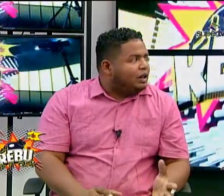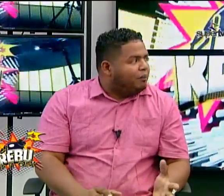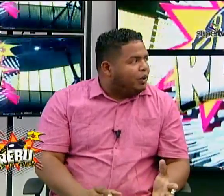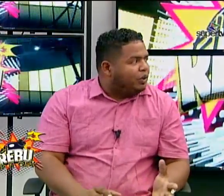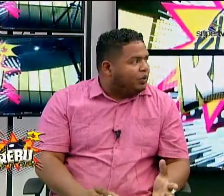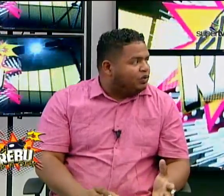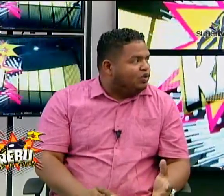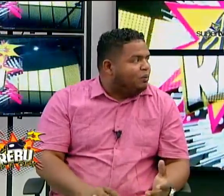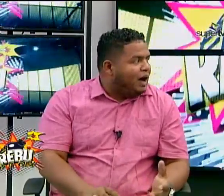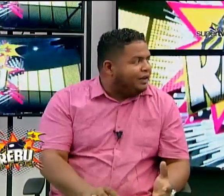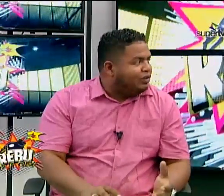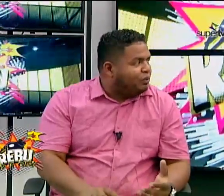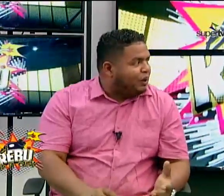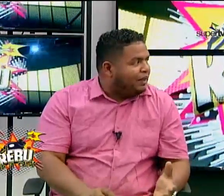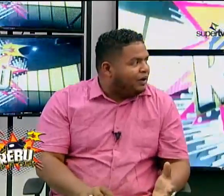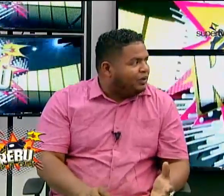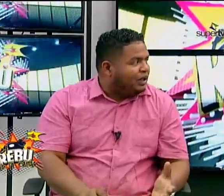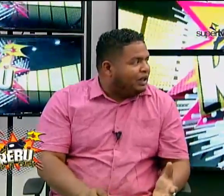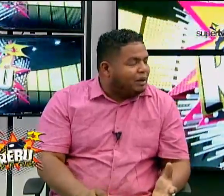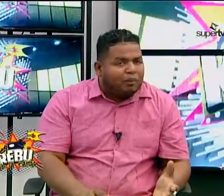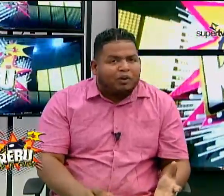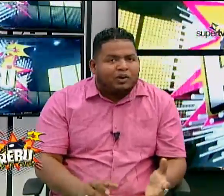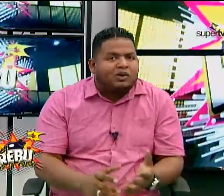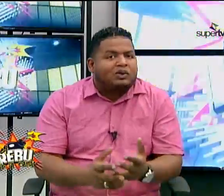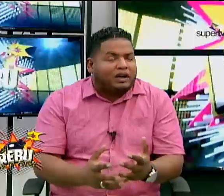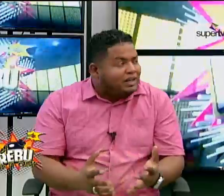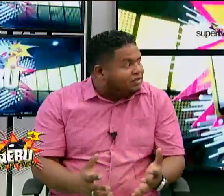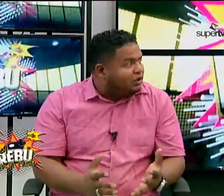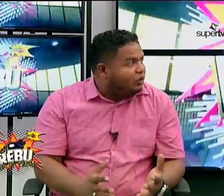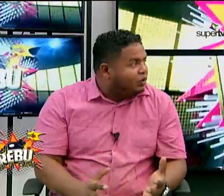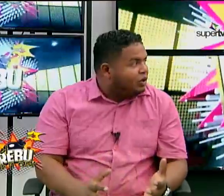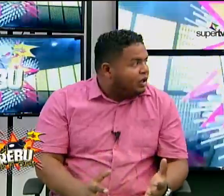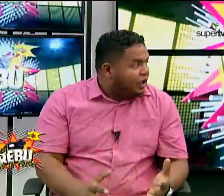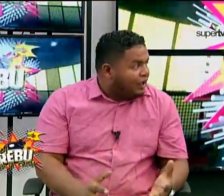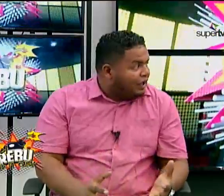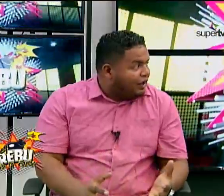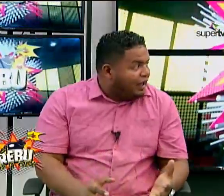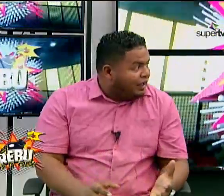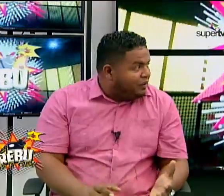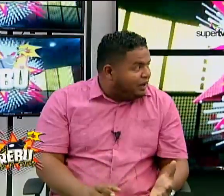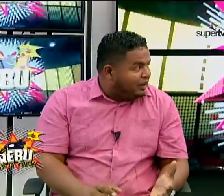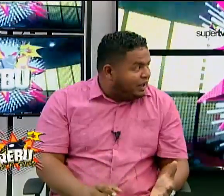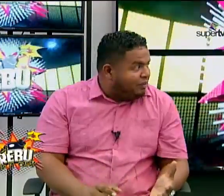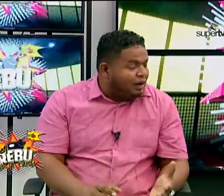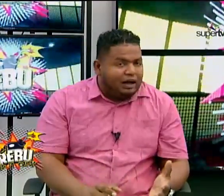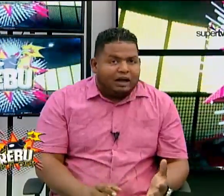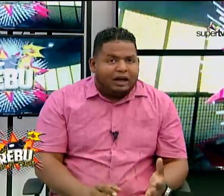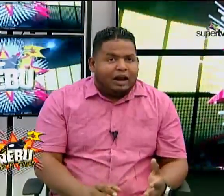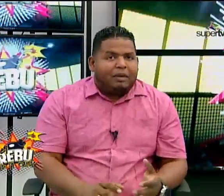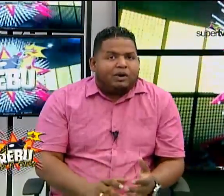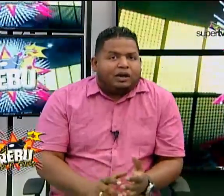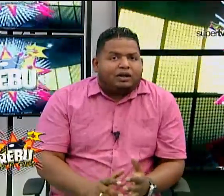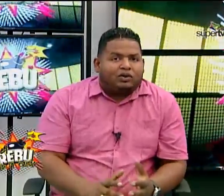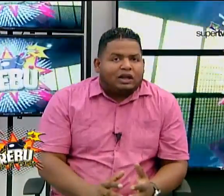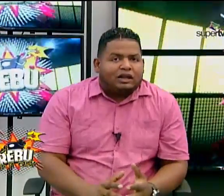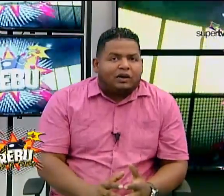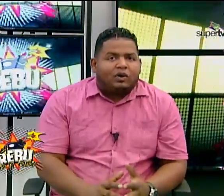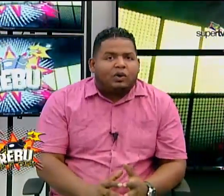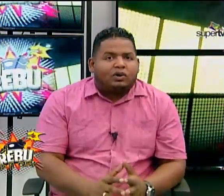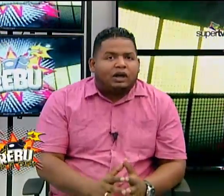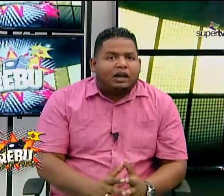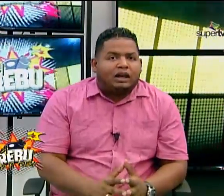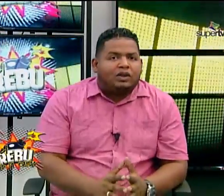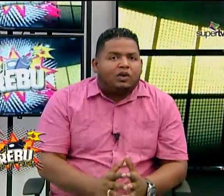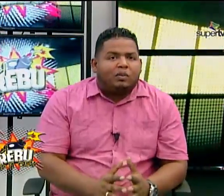tienen tampoco, sus madres, sus padres, no tienen tampoco ningún registro. Ahí es que viene el tema. La mayoría de esos haitianos